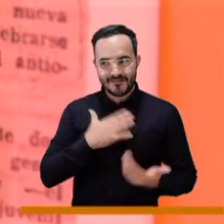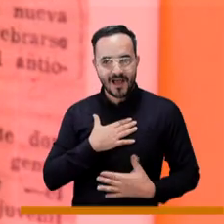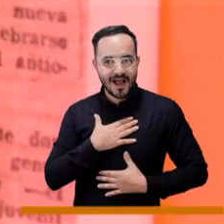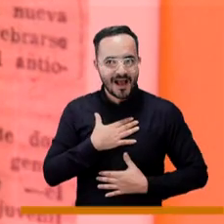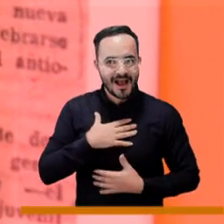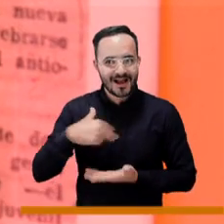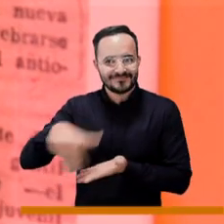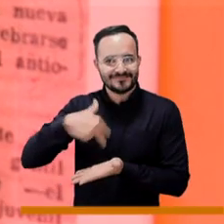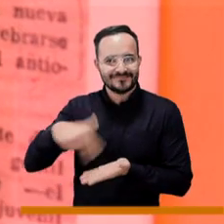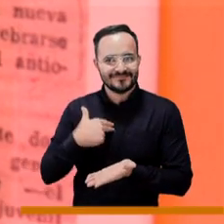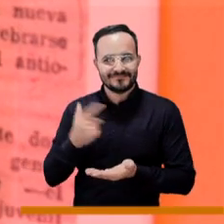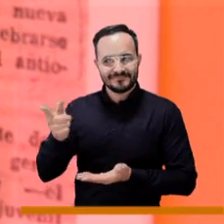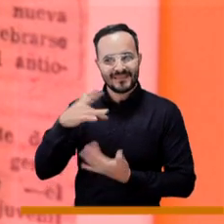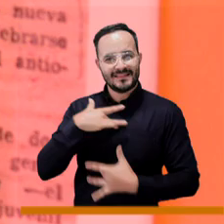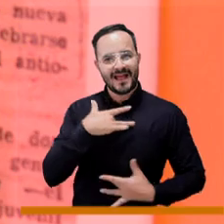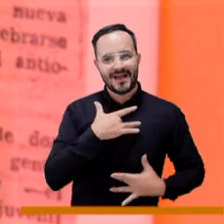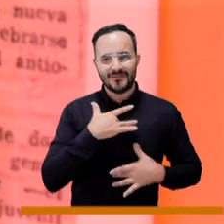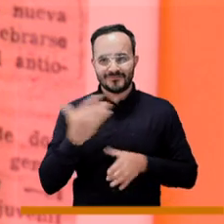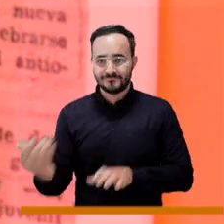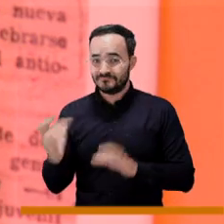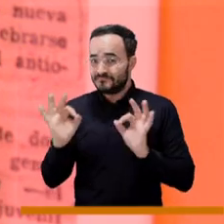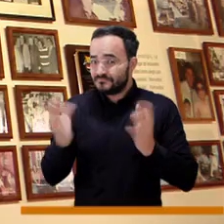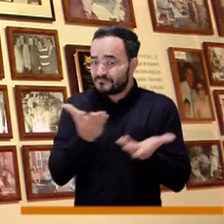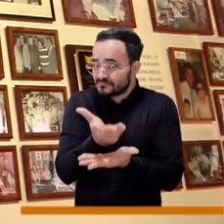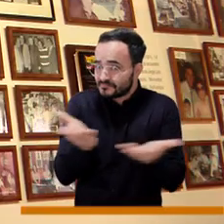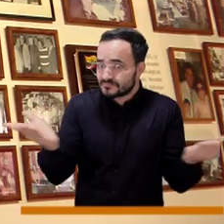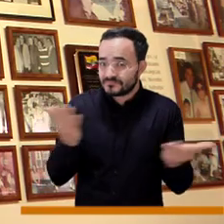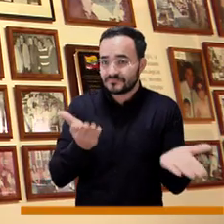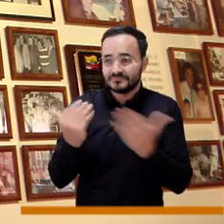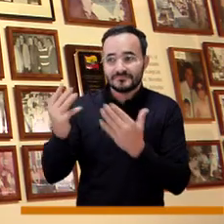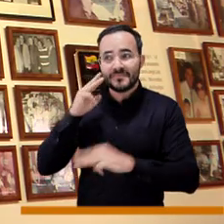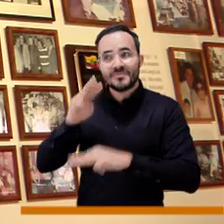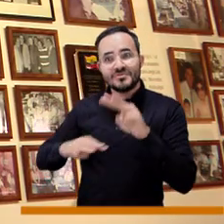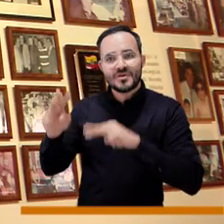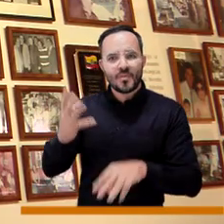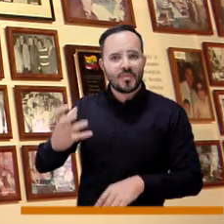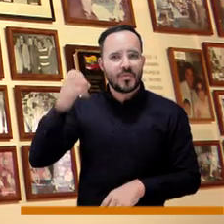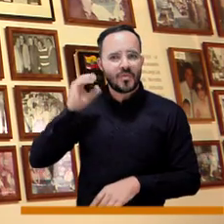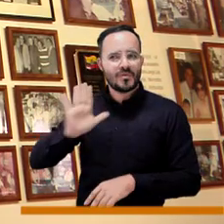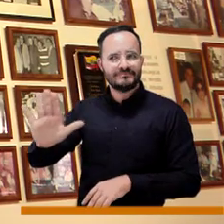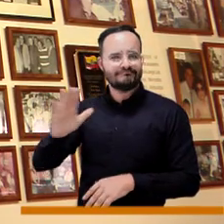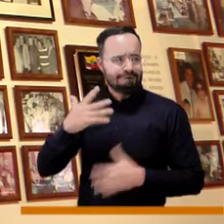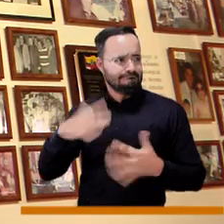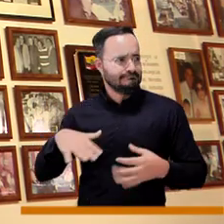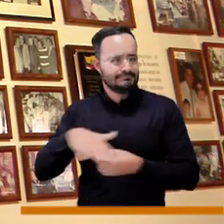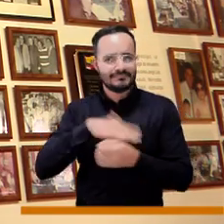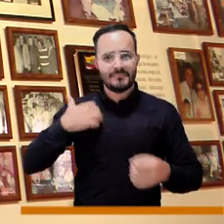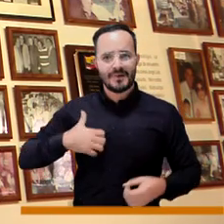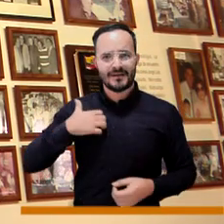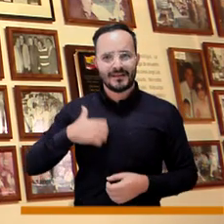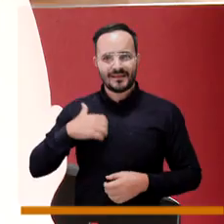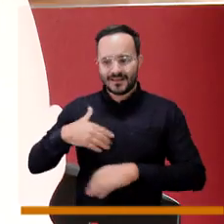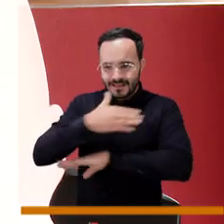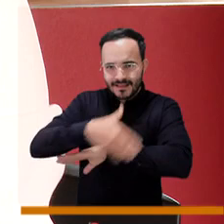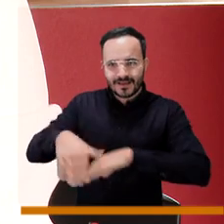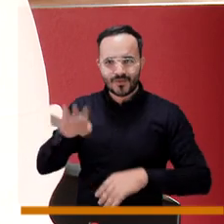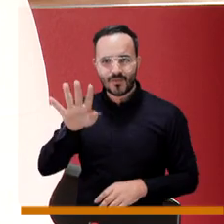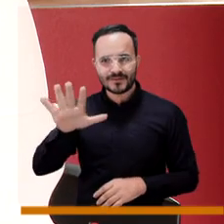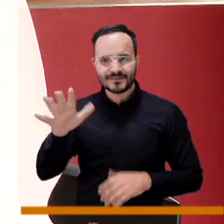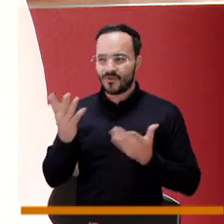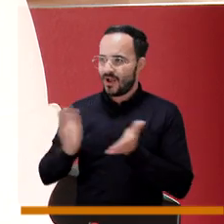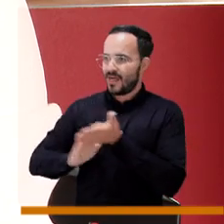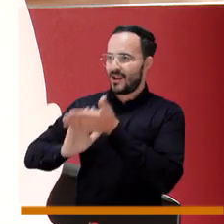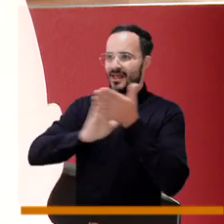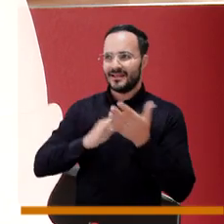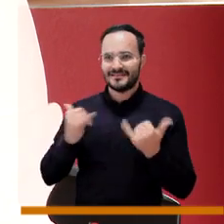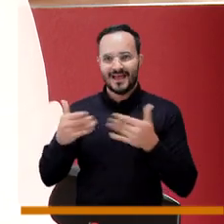atender. Bueno, ya lo saben, a milonguear, y están todos invitados a visitar uno de los museos más tradicionales en plena 45